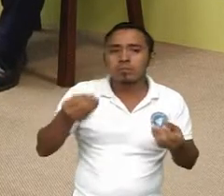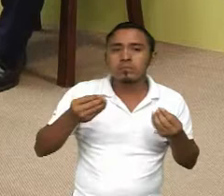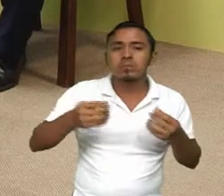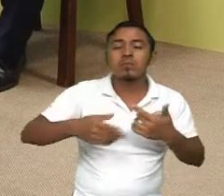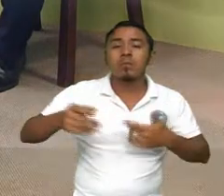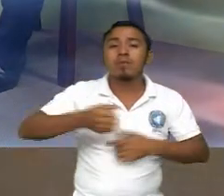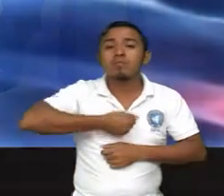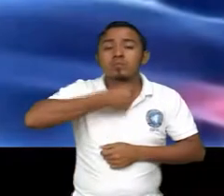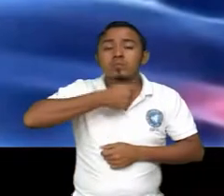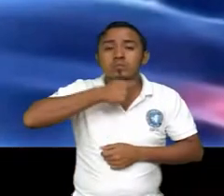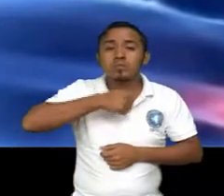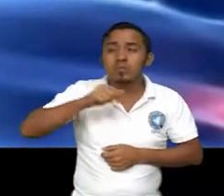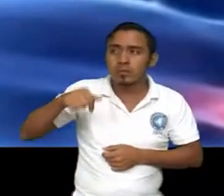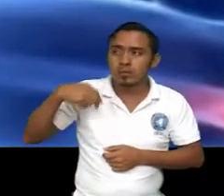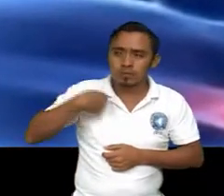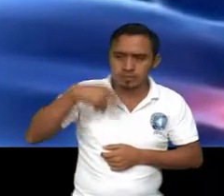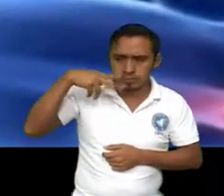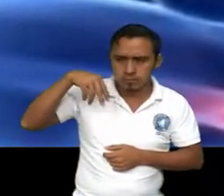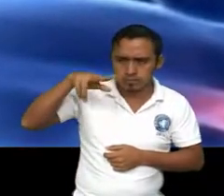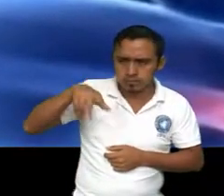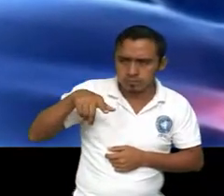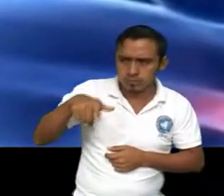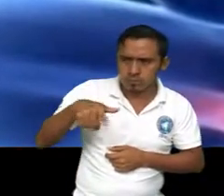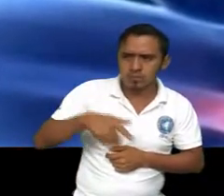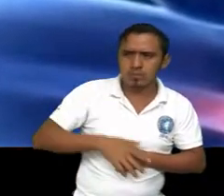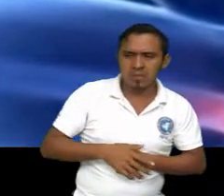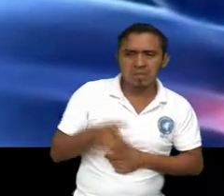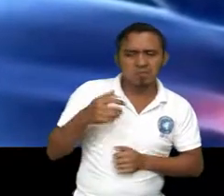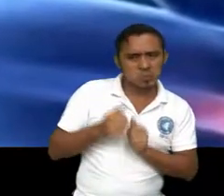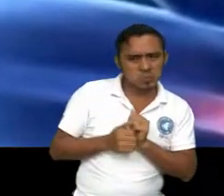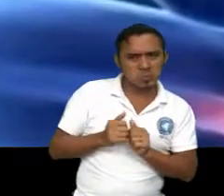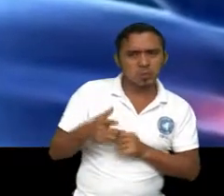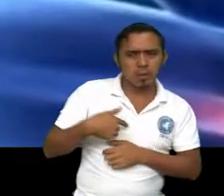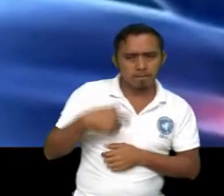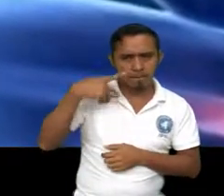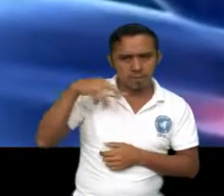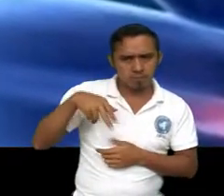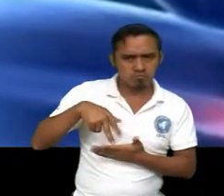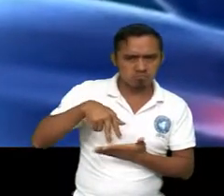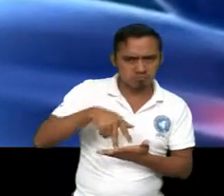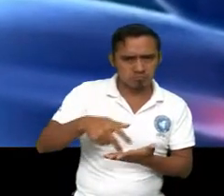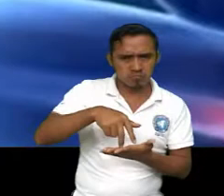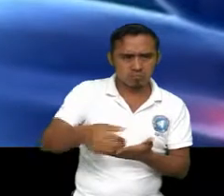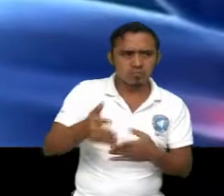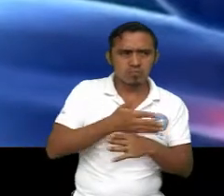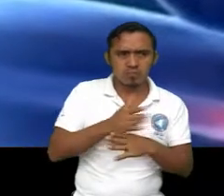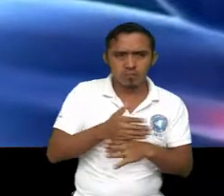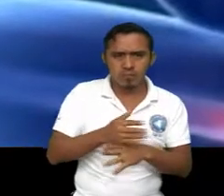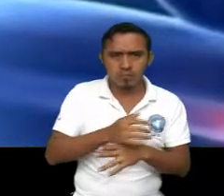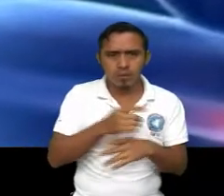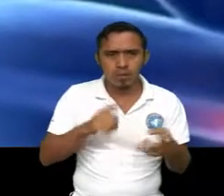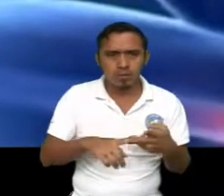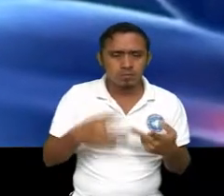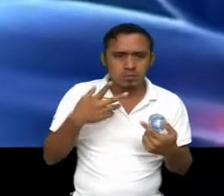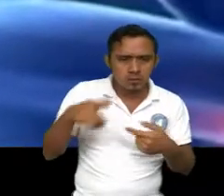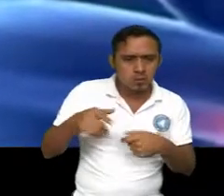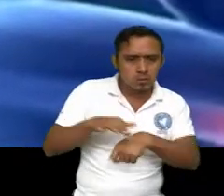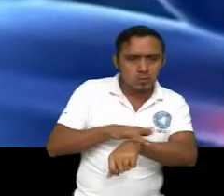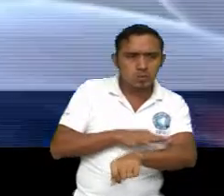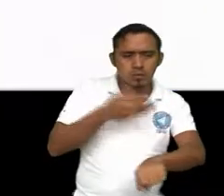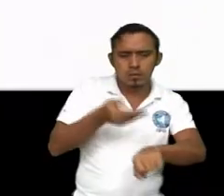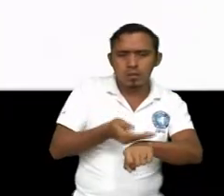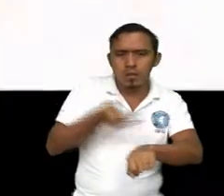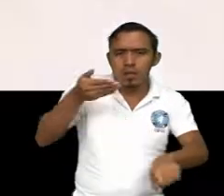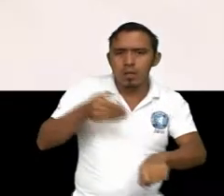ancestros ellos con sólo verte es este muchacho anda mal anda caminando diferente o yo lo siento caliente entonces